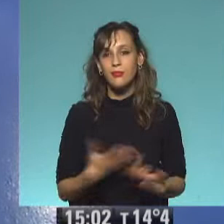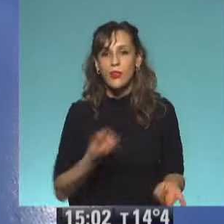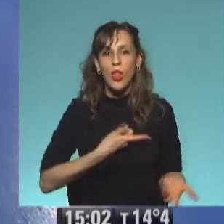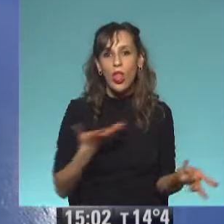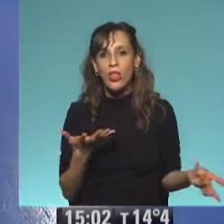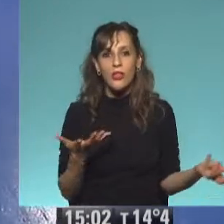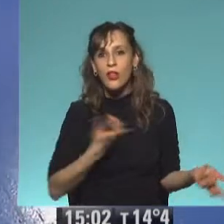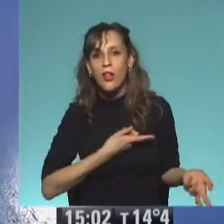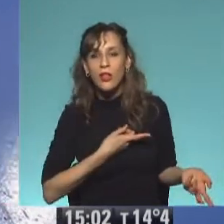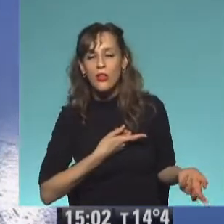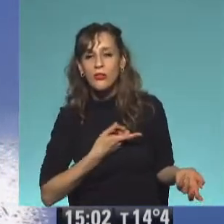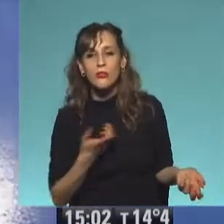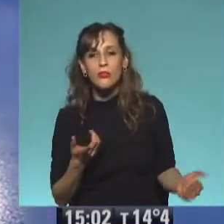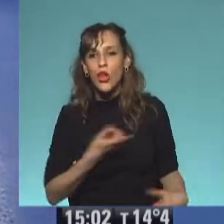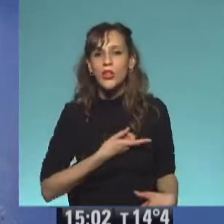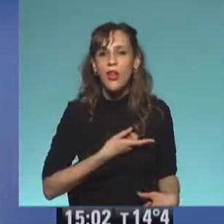fue